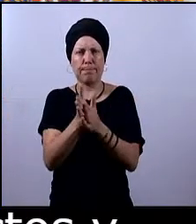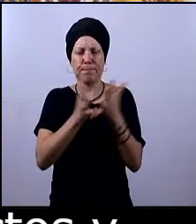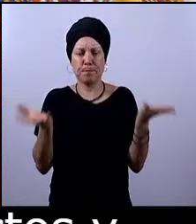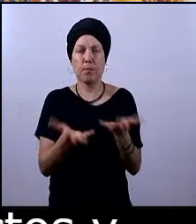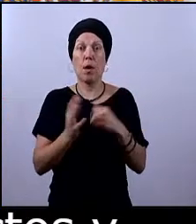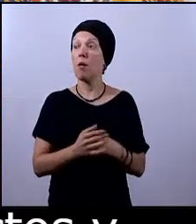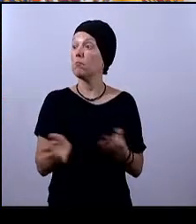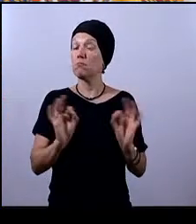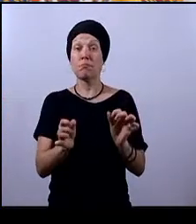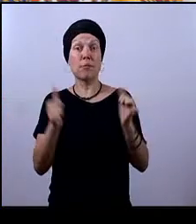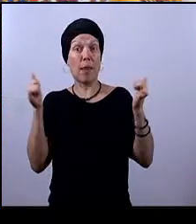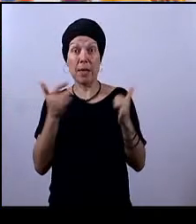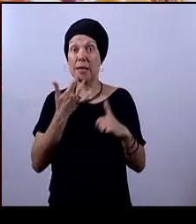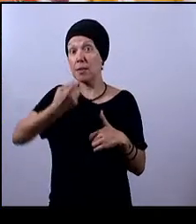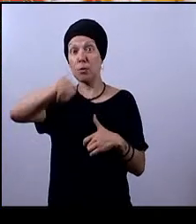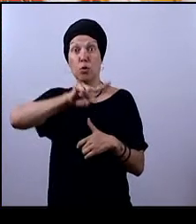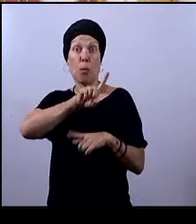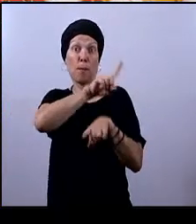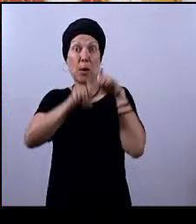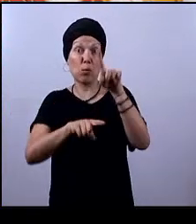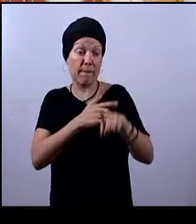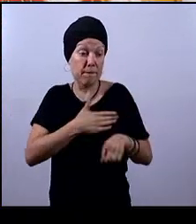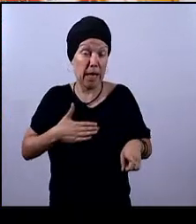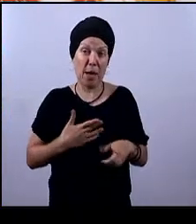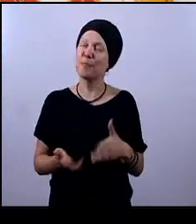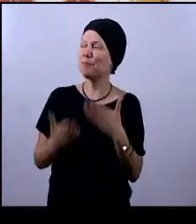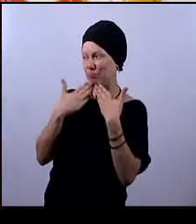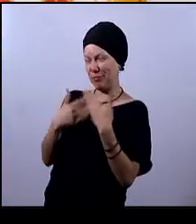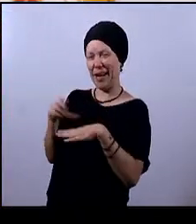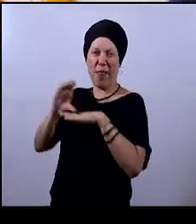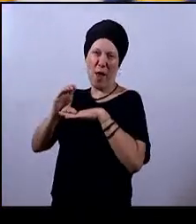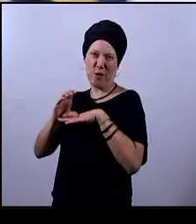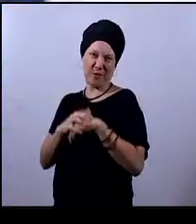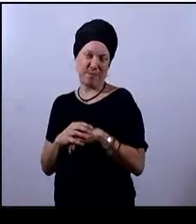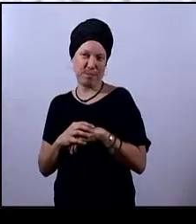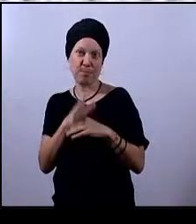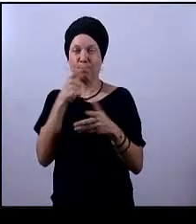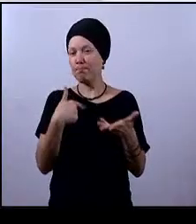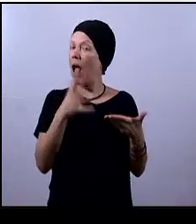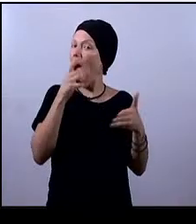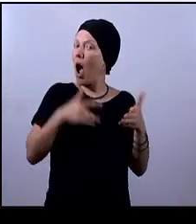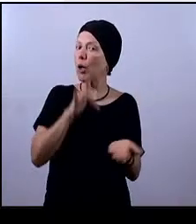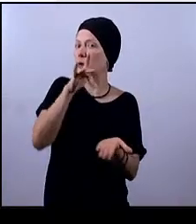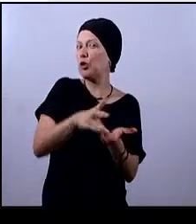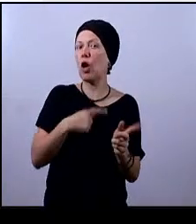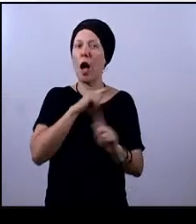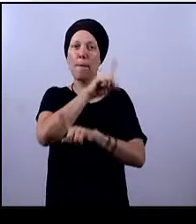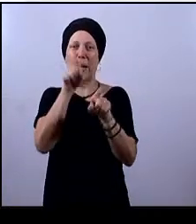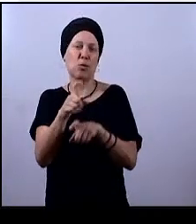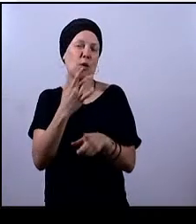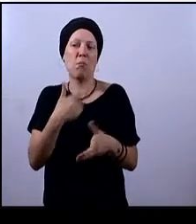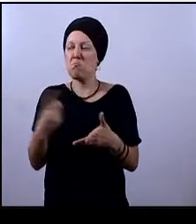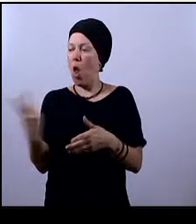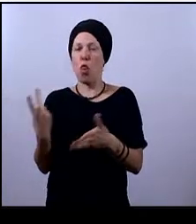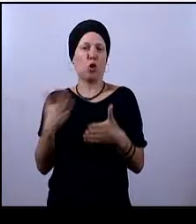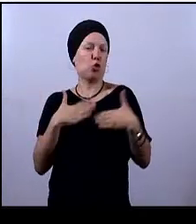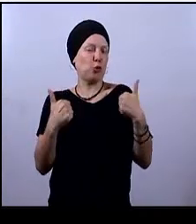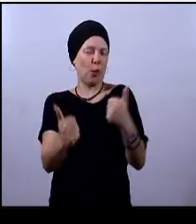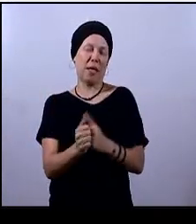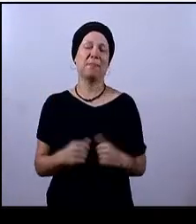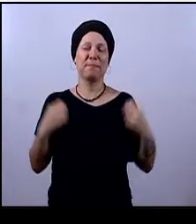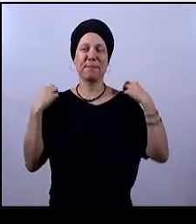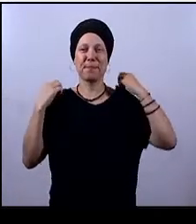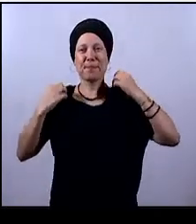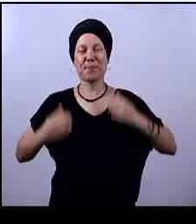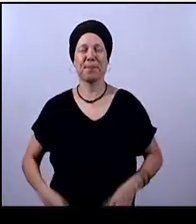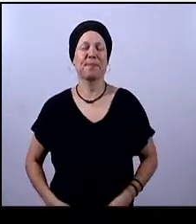parte, quedo a disposición de sus preguntas. Muchas gracias, consejero. Abrimos el turno de preguntas para cualquier cuestión que deseen